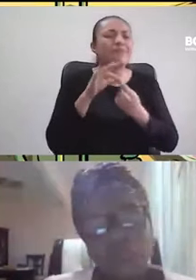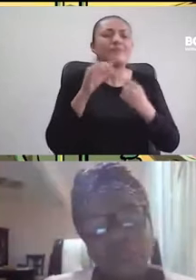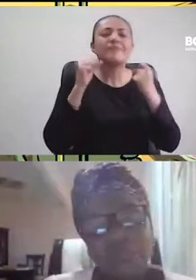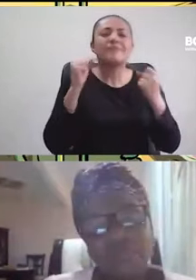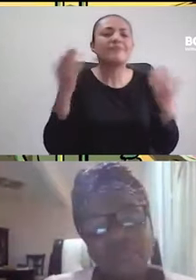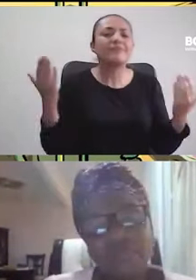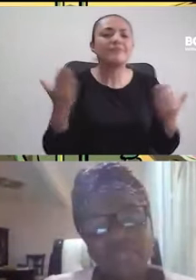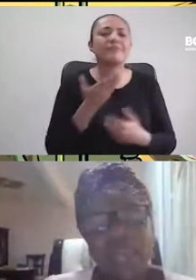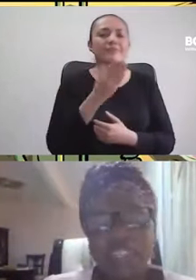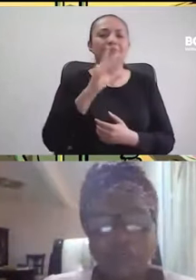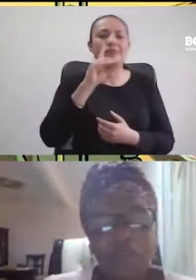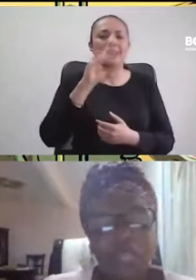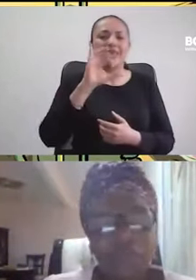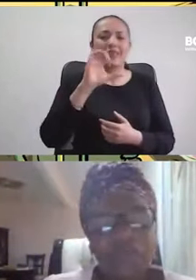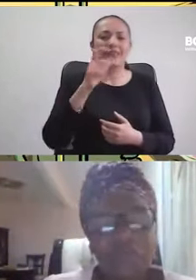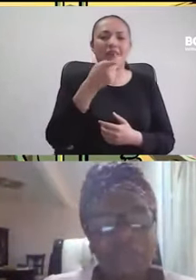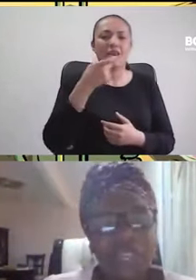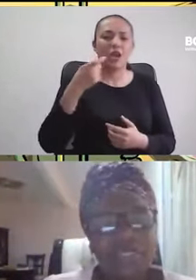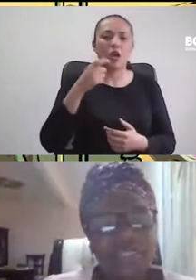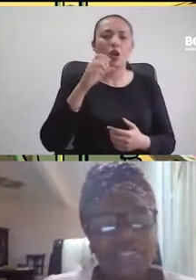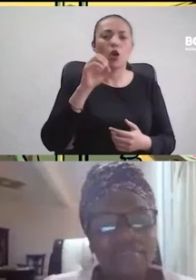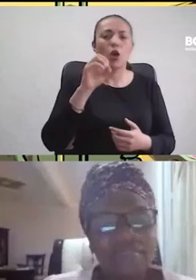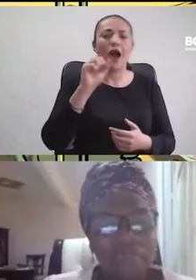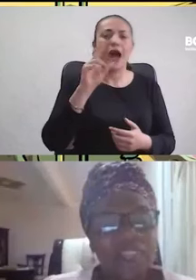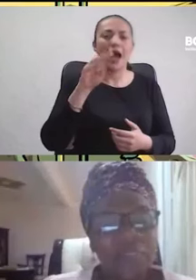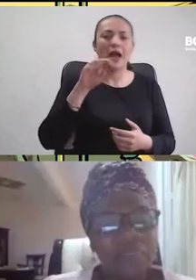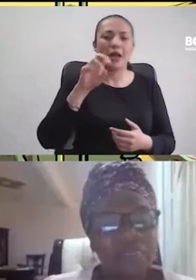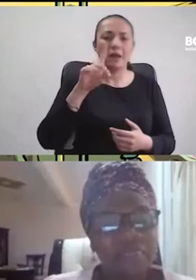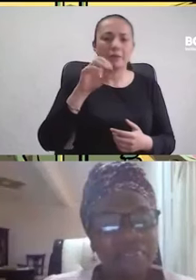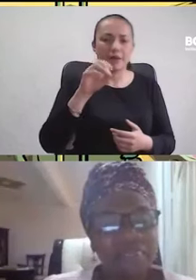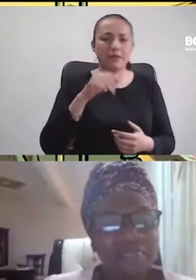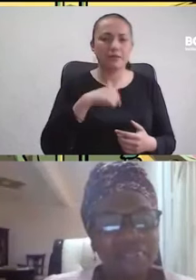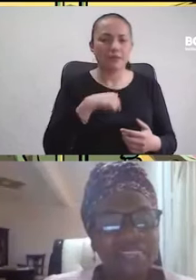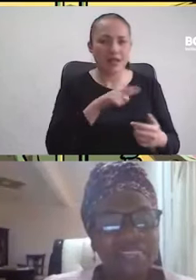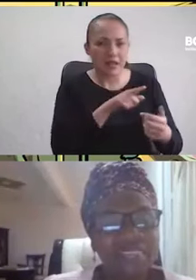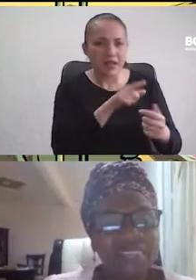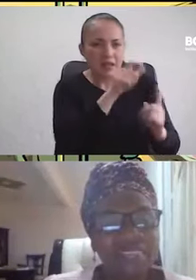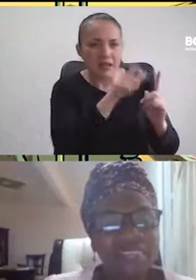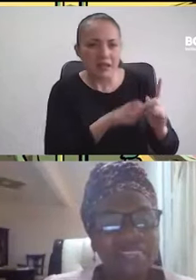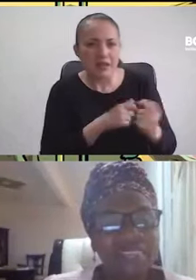Armando Torres Miranda. Y gracias.